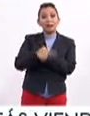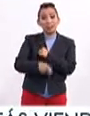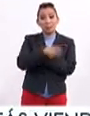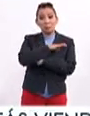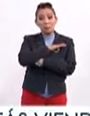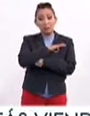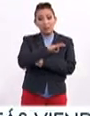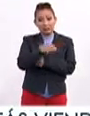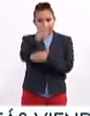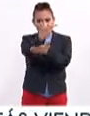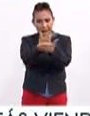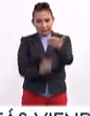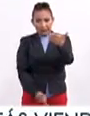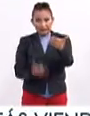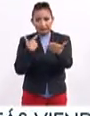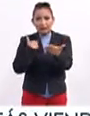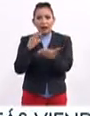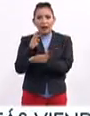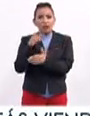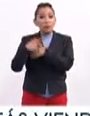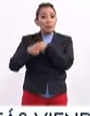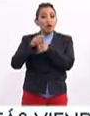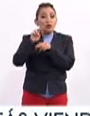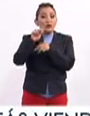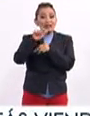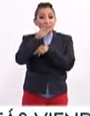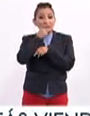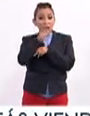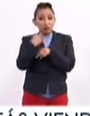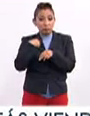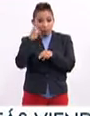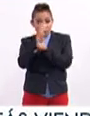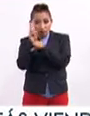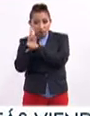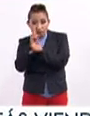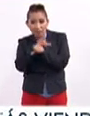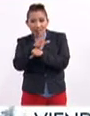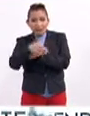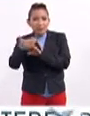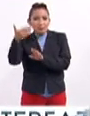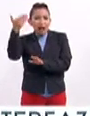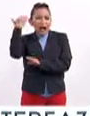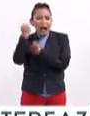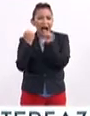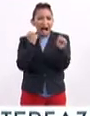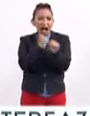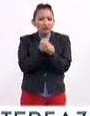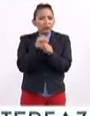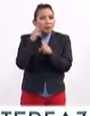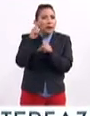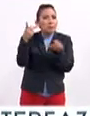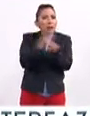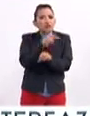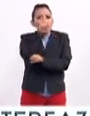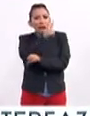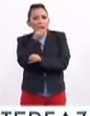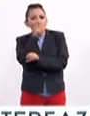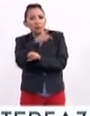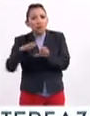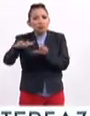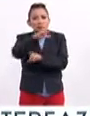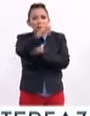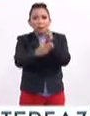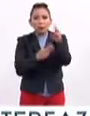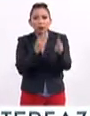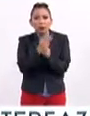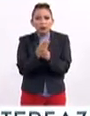danger. UNESCO Atlas of Languages in Danger. We are monitoring since a good decade the situation of languages around